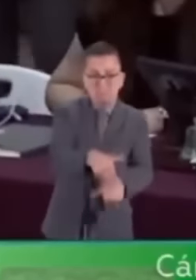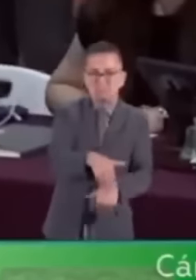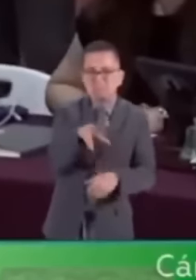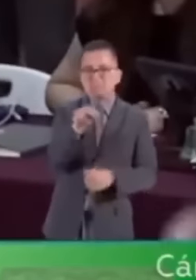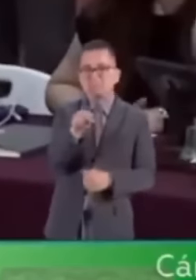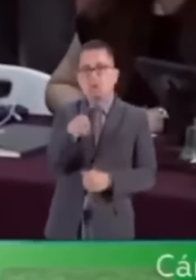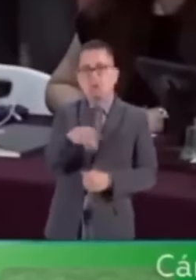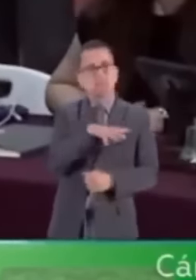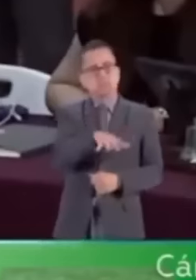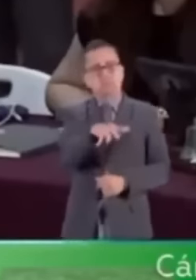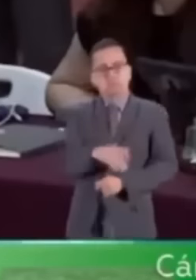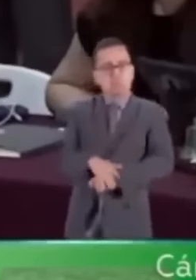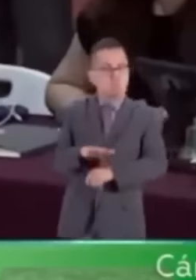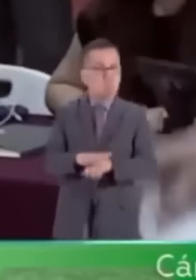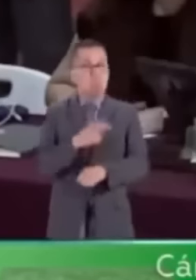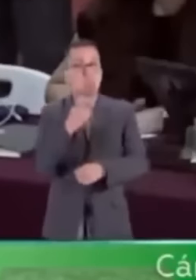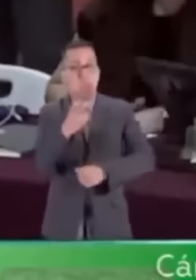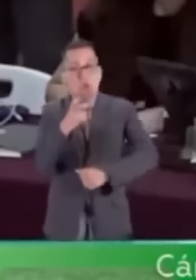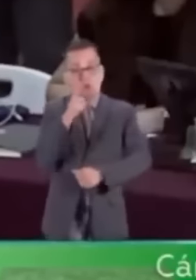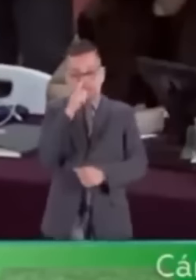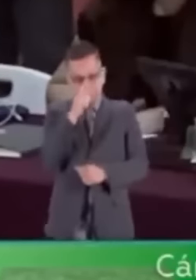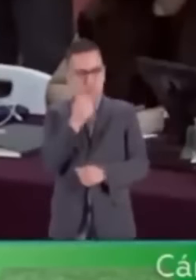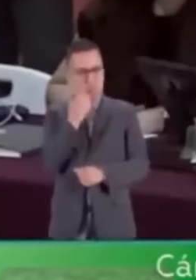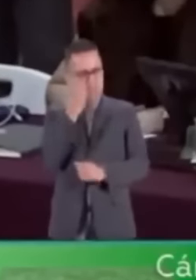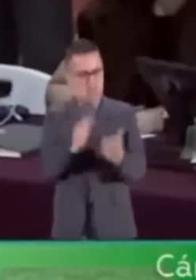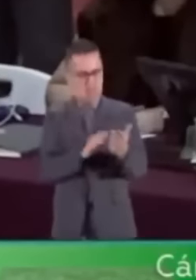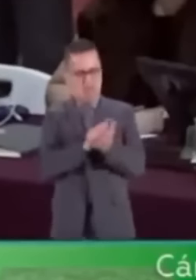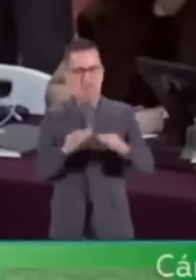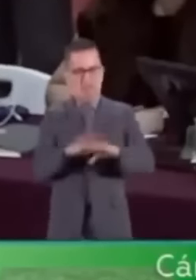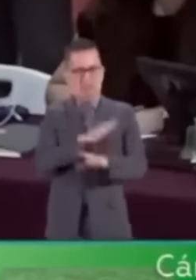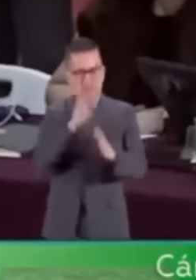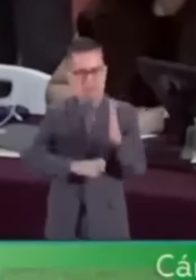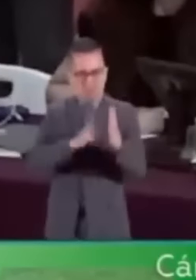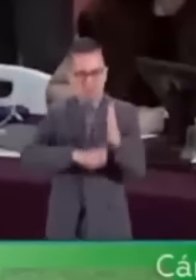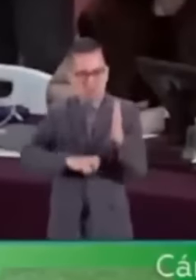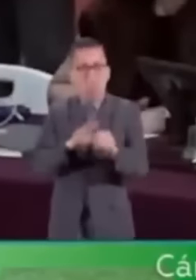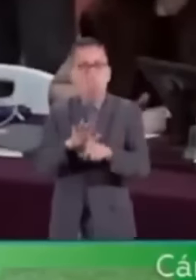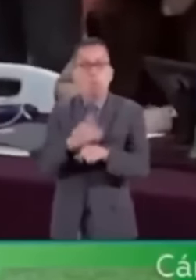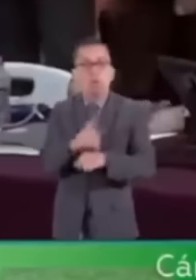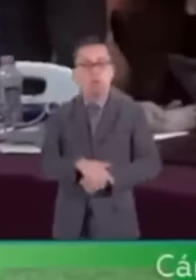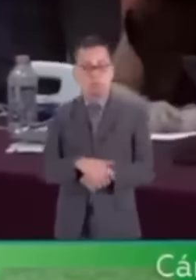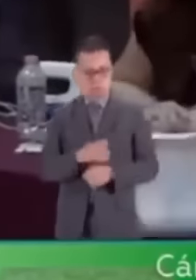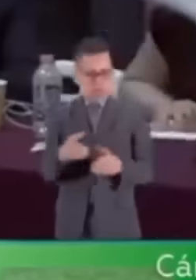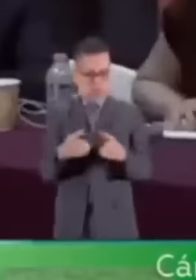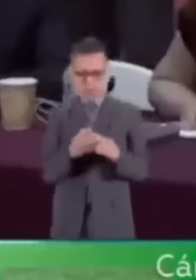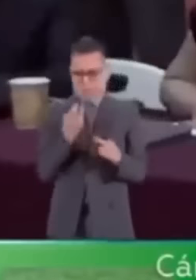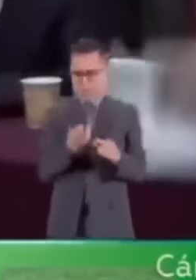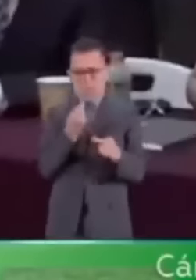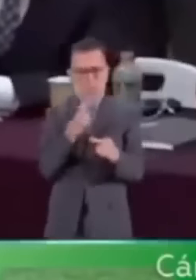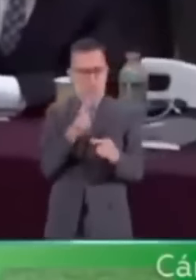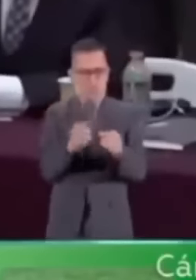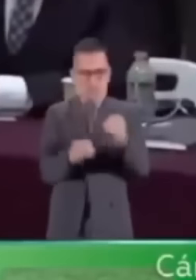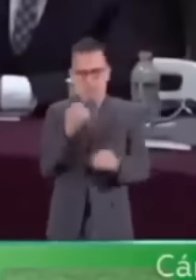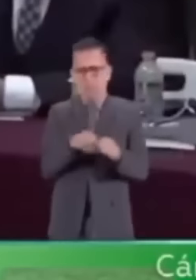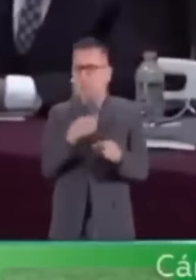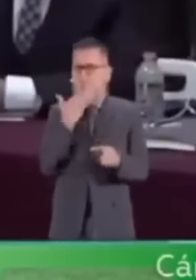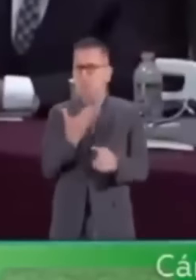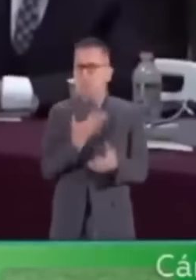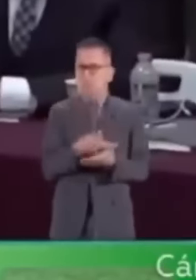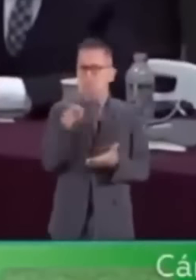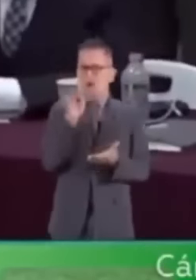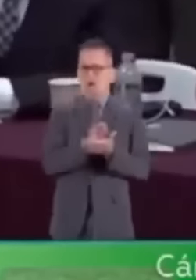yugo. Por eso es esta reforma, porque ha sido el único contrapeso valiente,